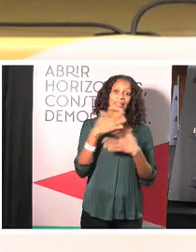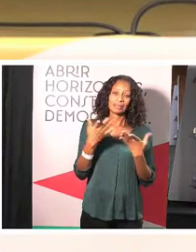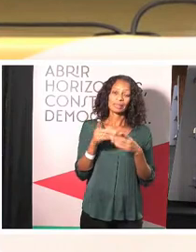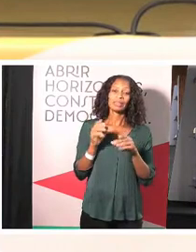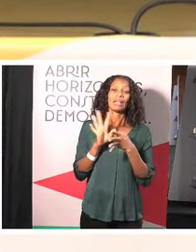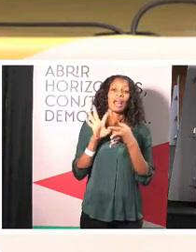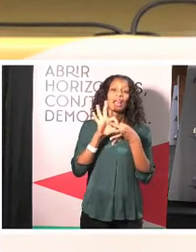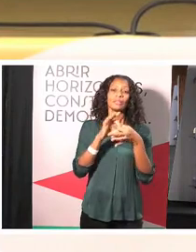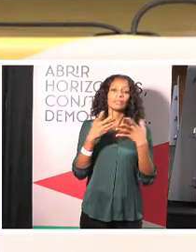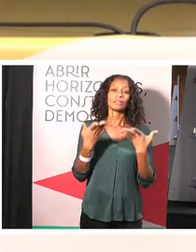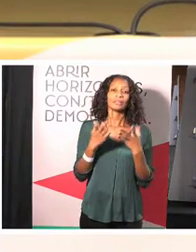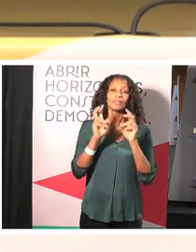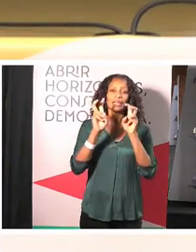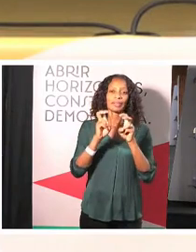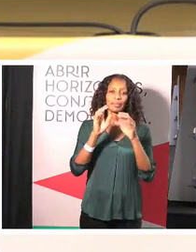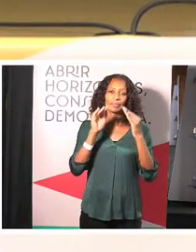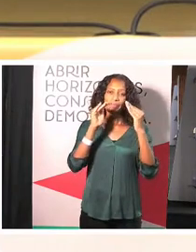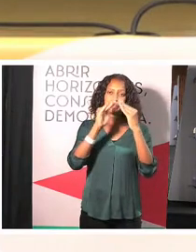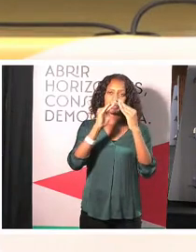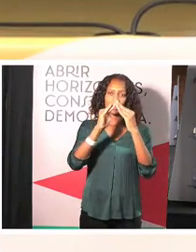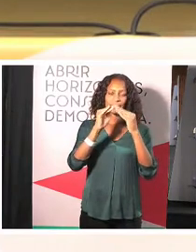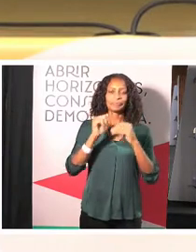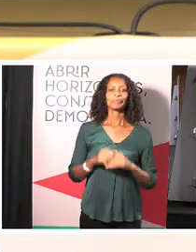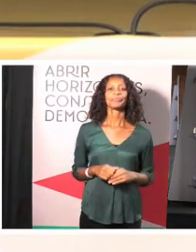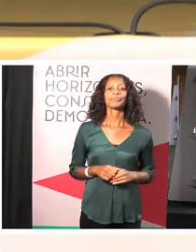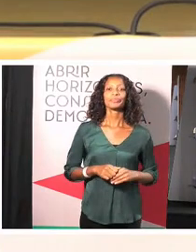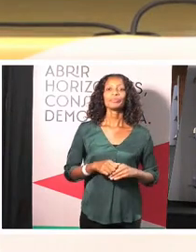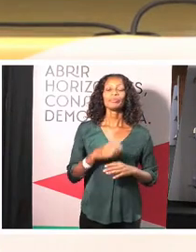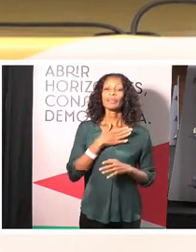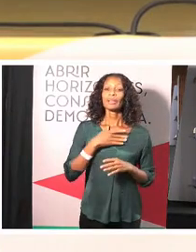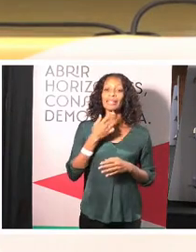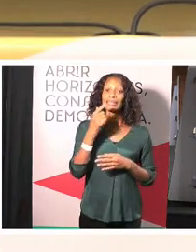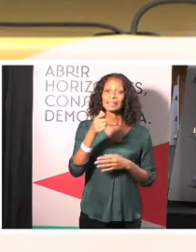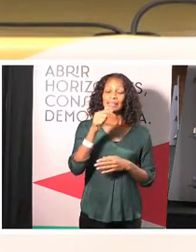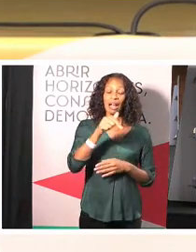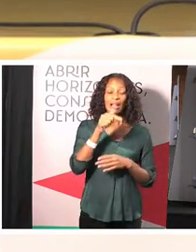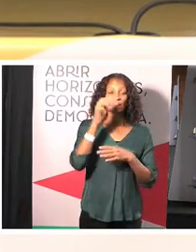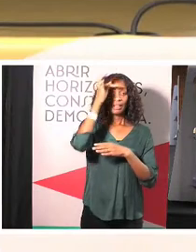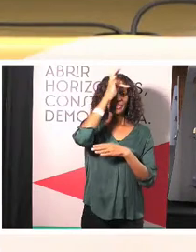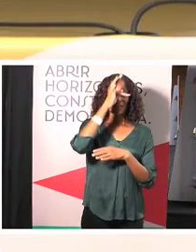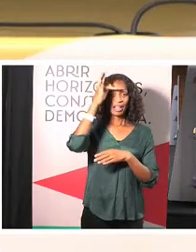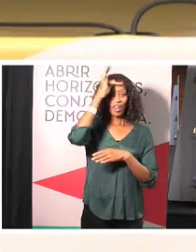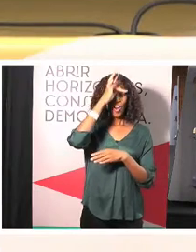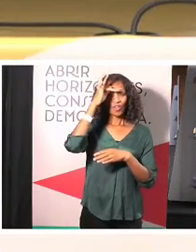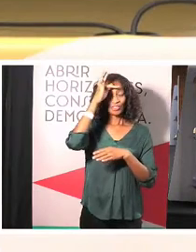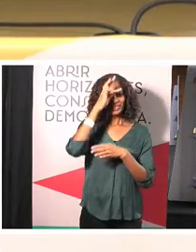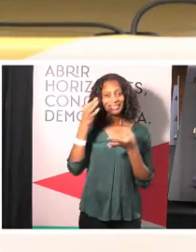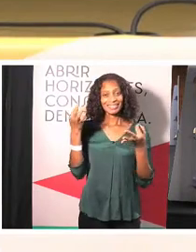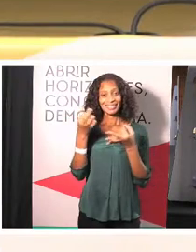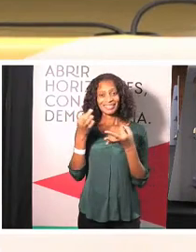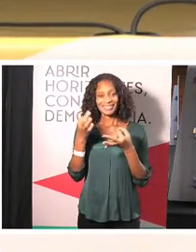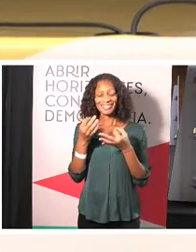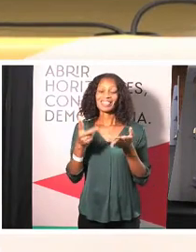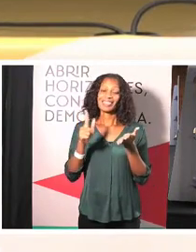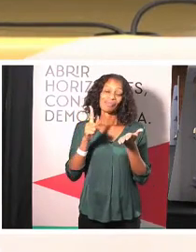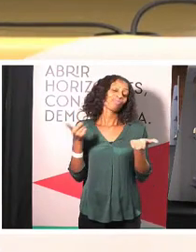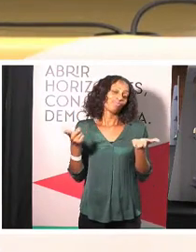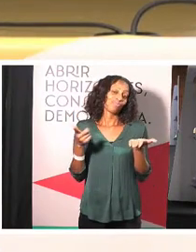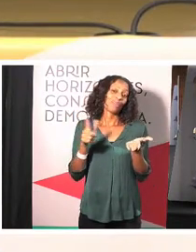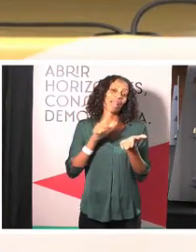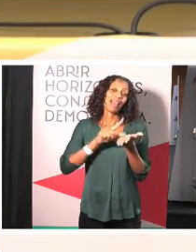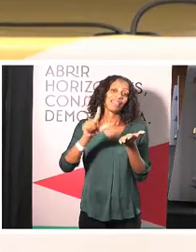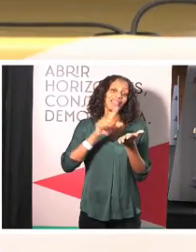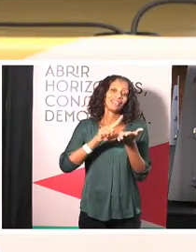Lo que quiero decir es que aquí, pues normalmente en la teoría Y en la, bueno, en la literatura se suele decir que esto es